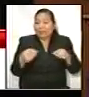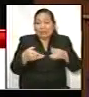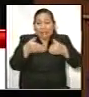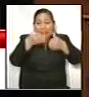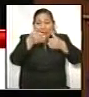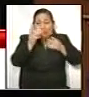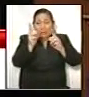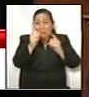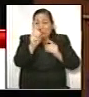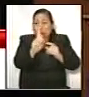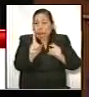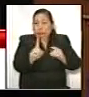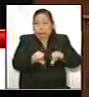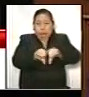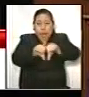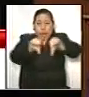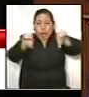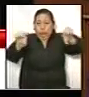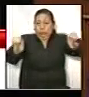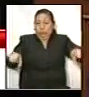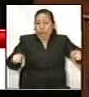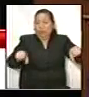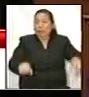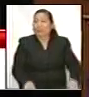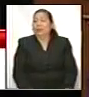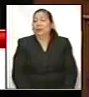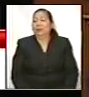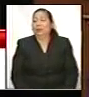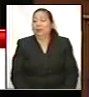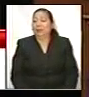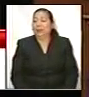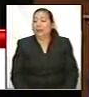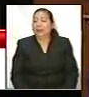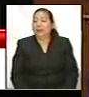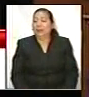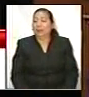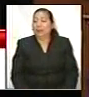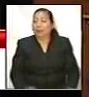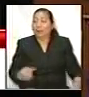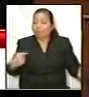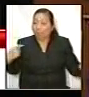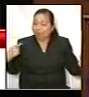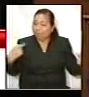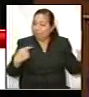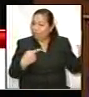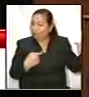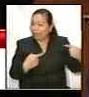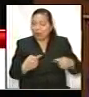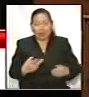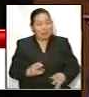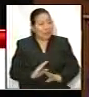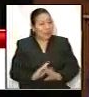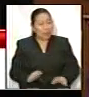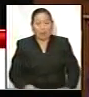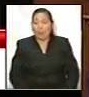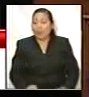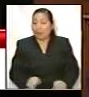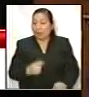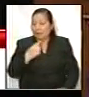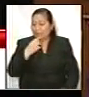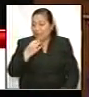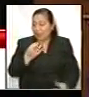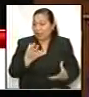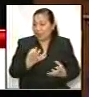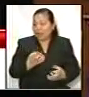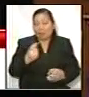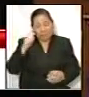de confrontación, abrir un espacio de enfrentamiento innecesario. Si verdaderamente